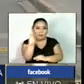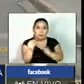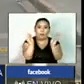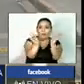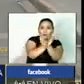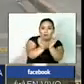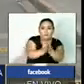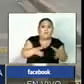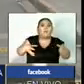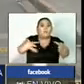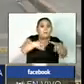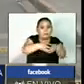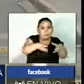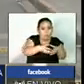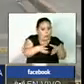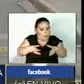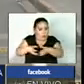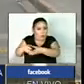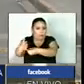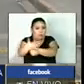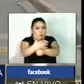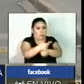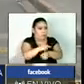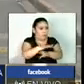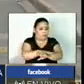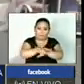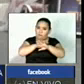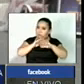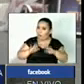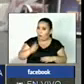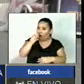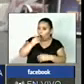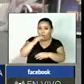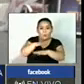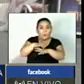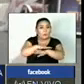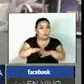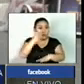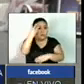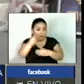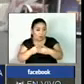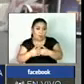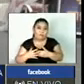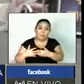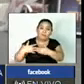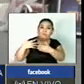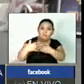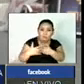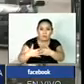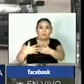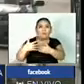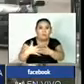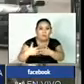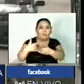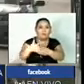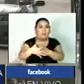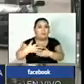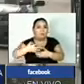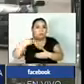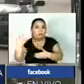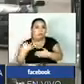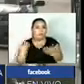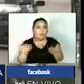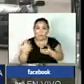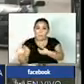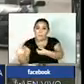mayoritarios coinciden que esta sería la última prórroga otorgada y si se llegara a extender, tendría que cumplirse